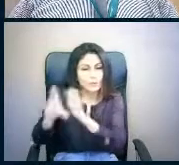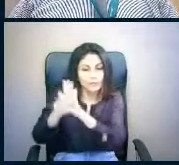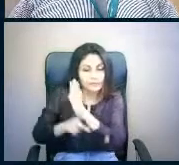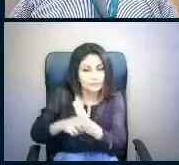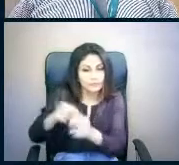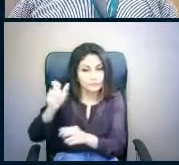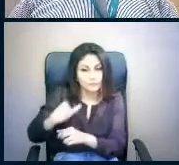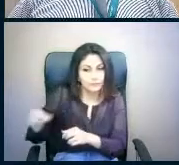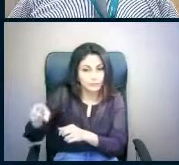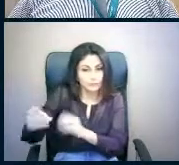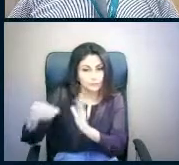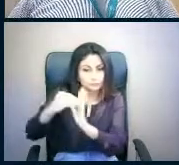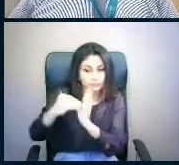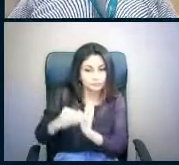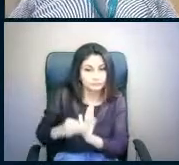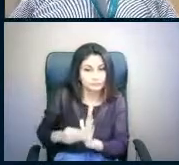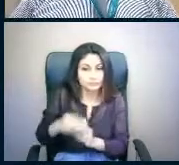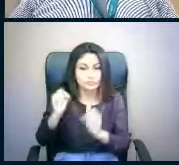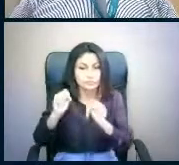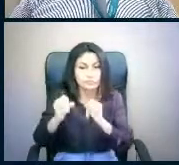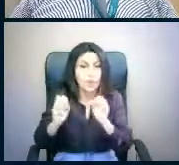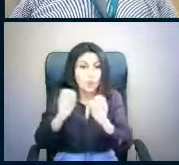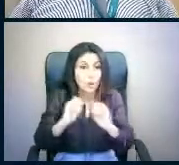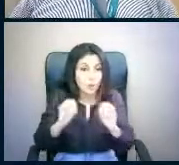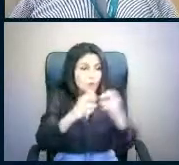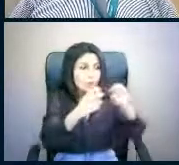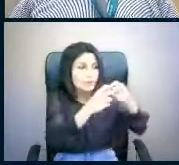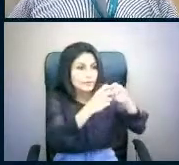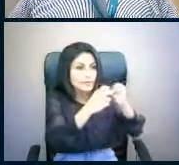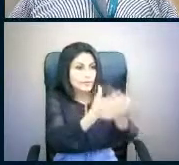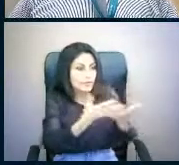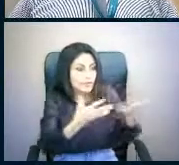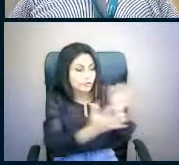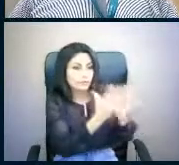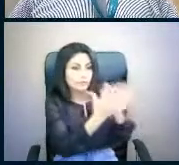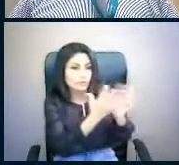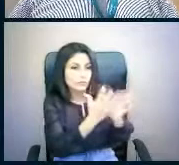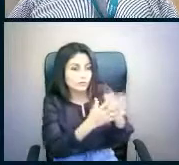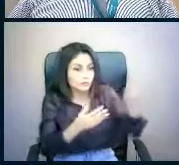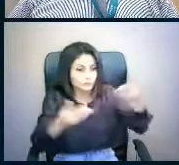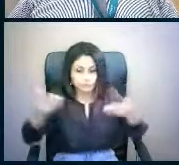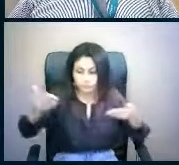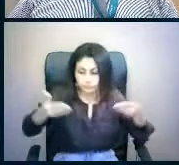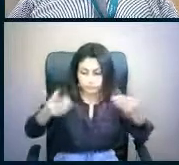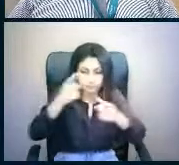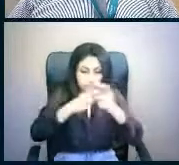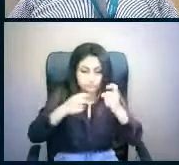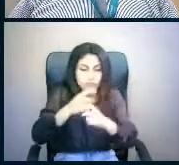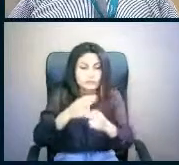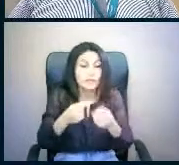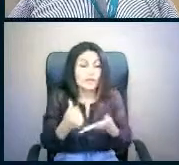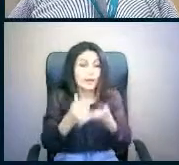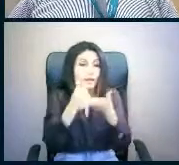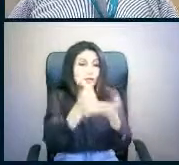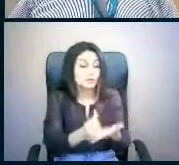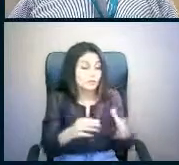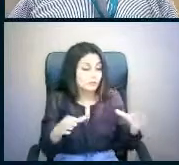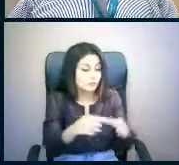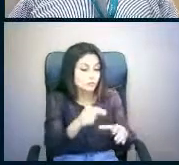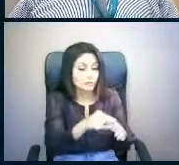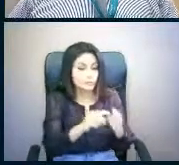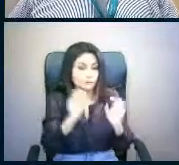este diplomado de Business Analytics agrega y genera valor a la organización, detectando las